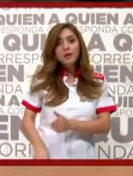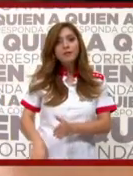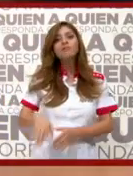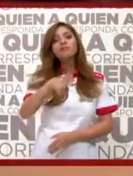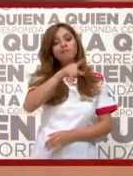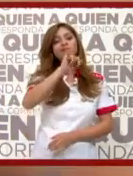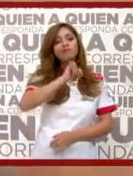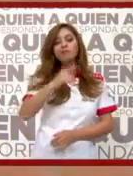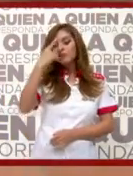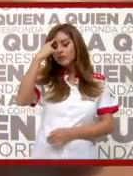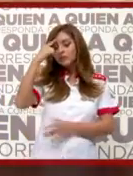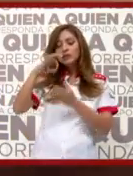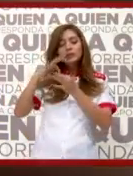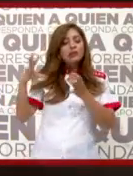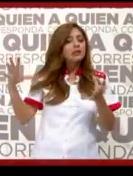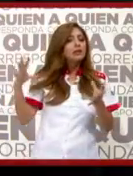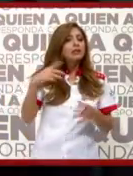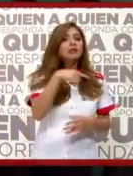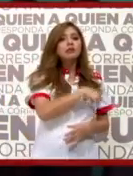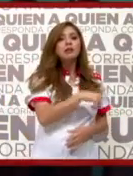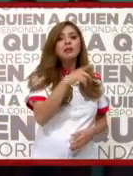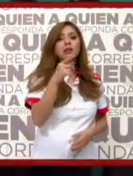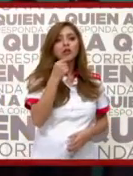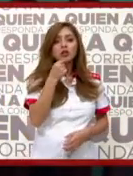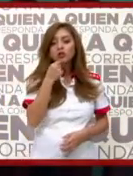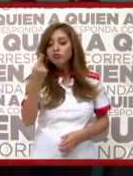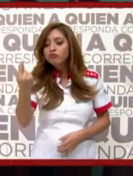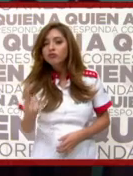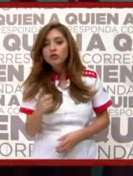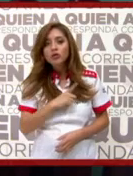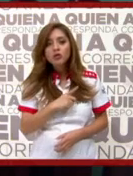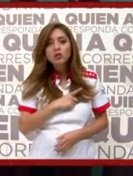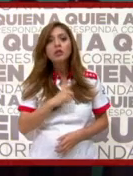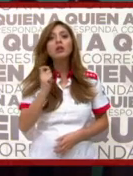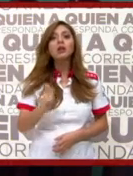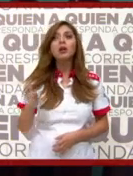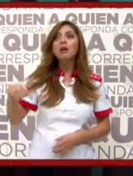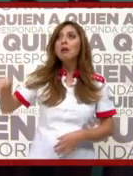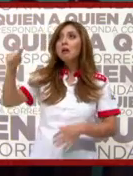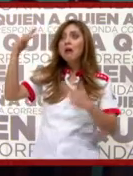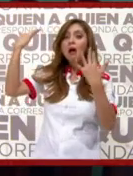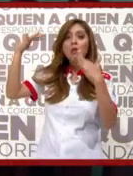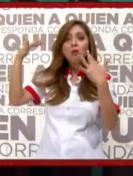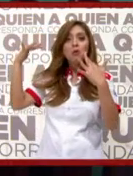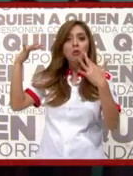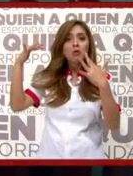descuido, pues la menor estaba sola. Como no se encontraba en casa ningún adulto,